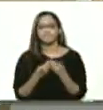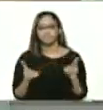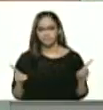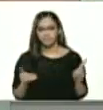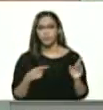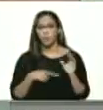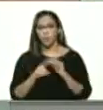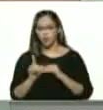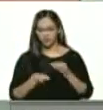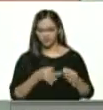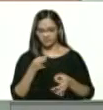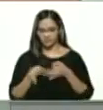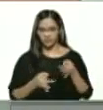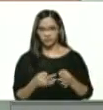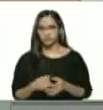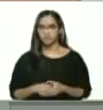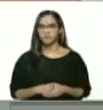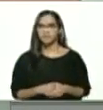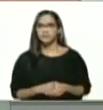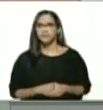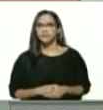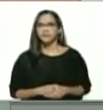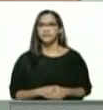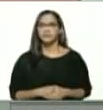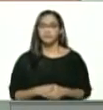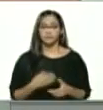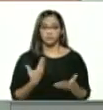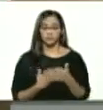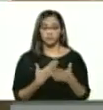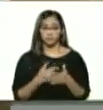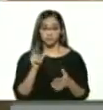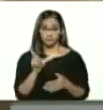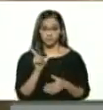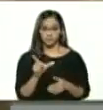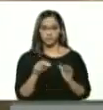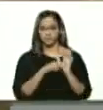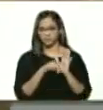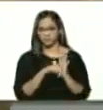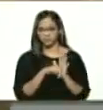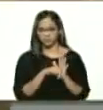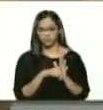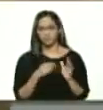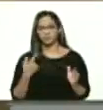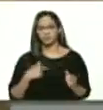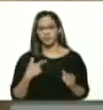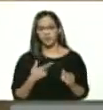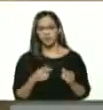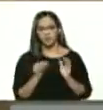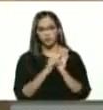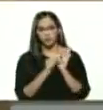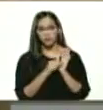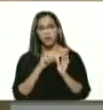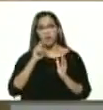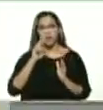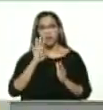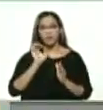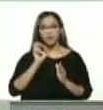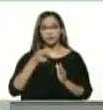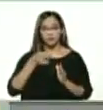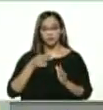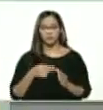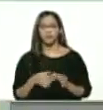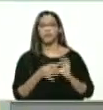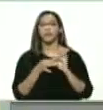explicación el partido socialista ni venezuela en sus estatutos tiene una instancia que son la juve unidades de batalla bolívar